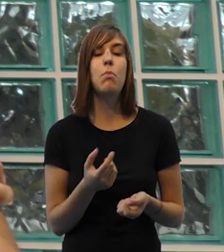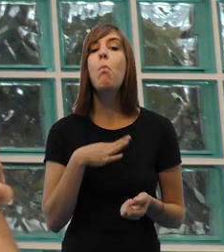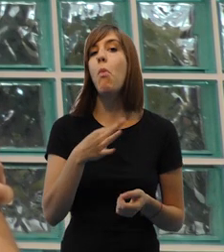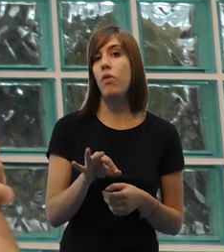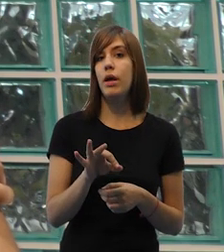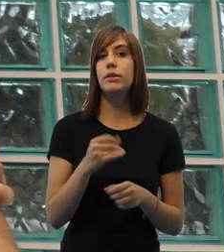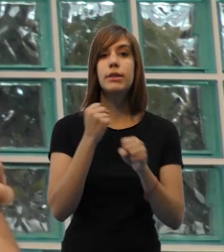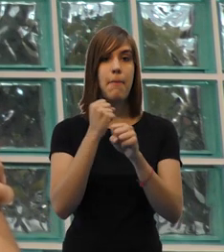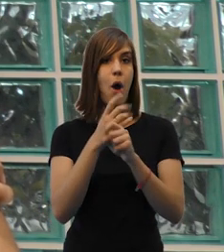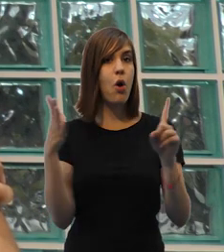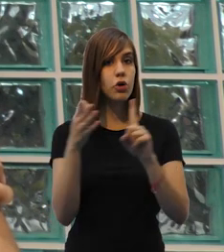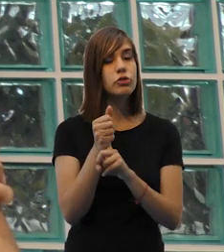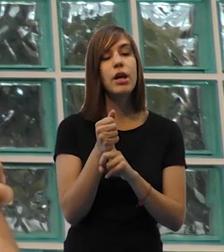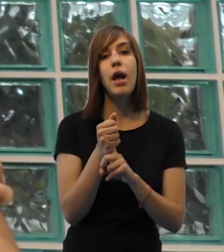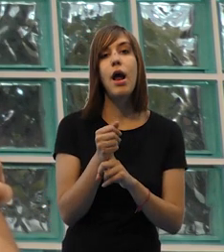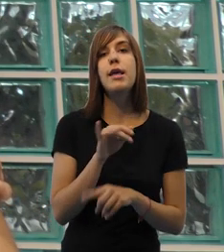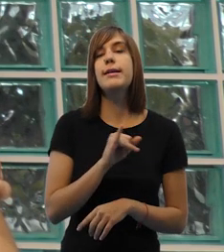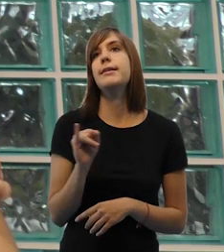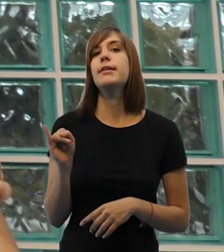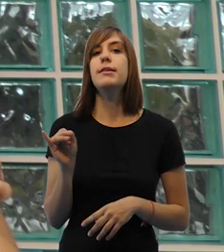poder encontrar un trabajo